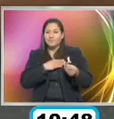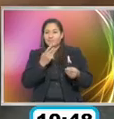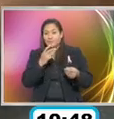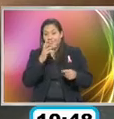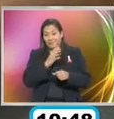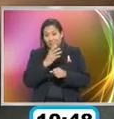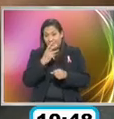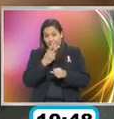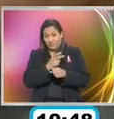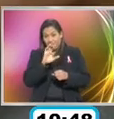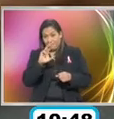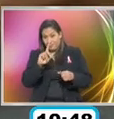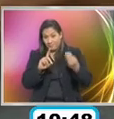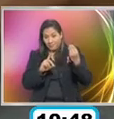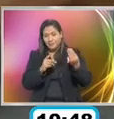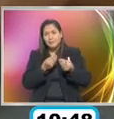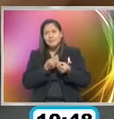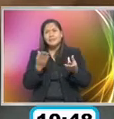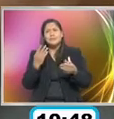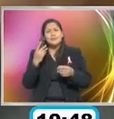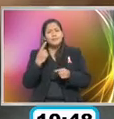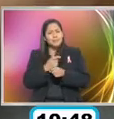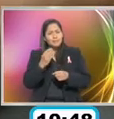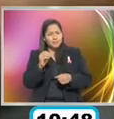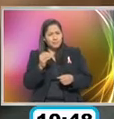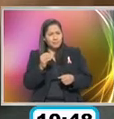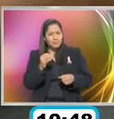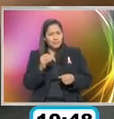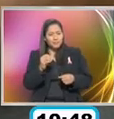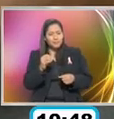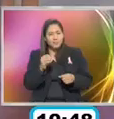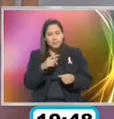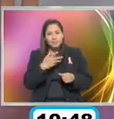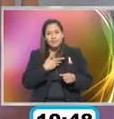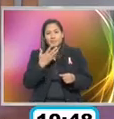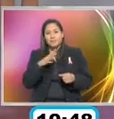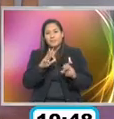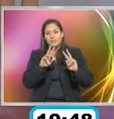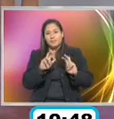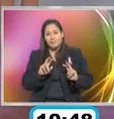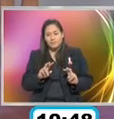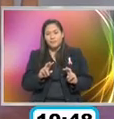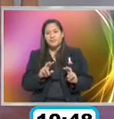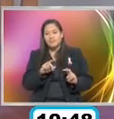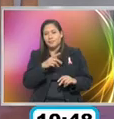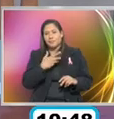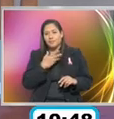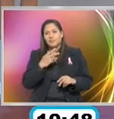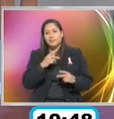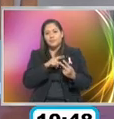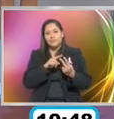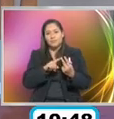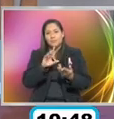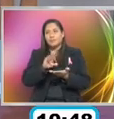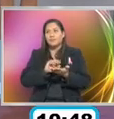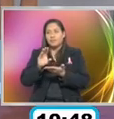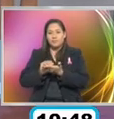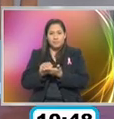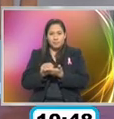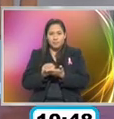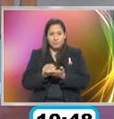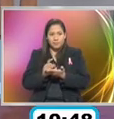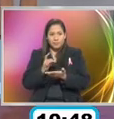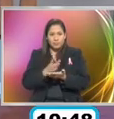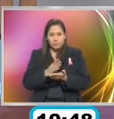esta segunda producción discográfica salió el 1 de octubre, contiene 10 temas y tiene solo 2 covers. 2